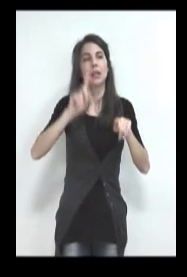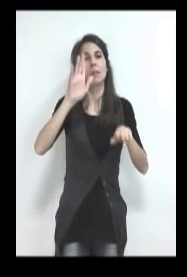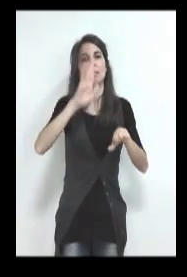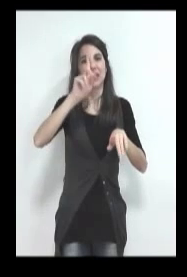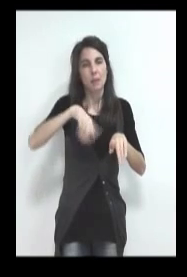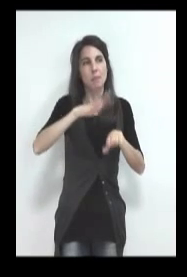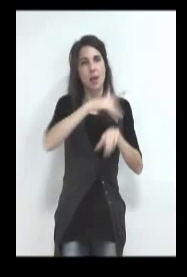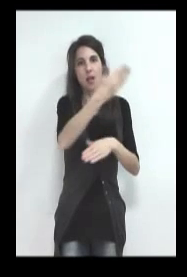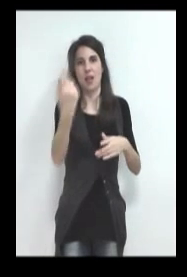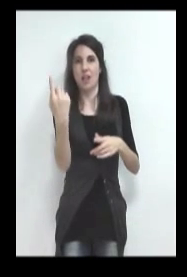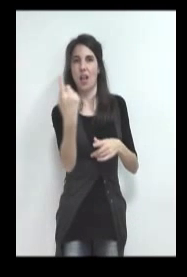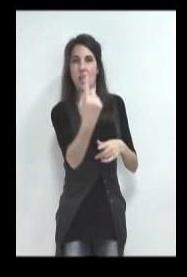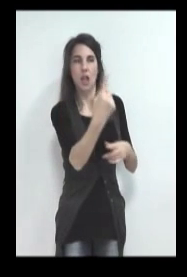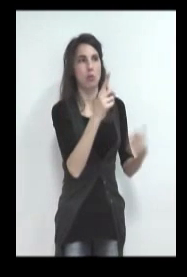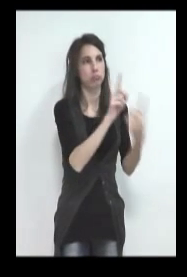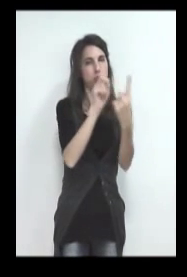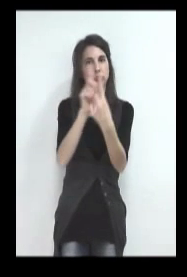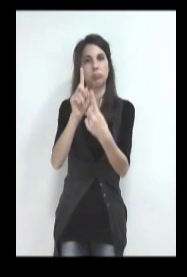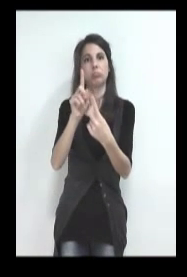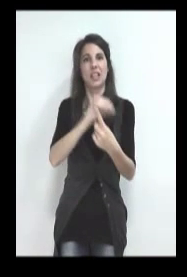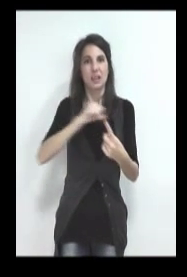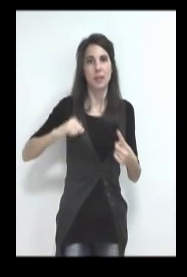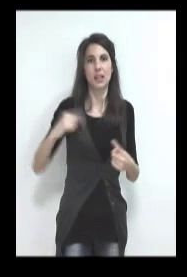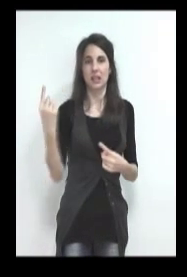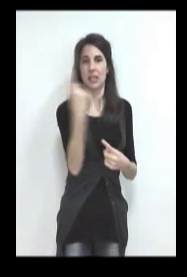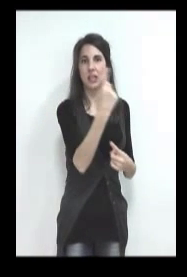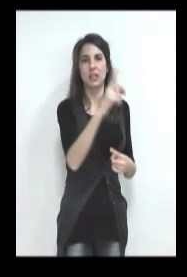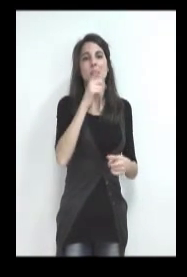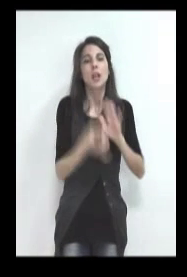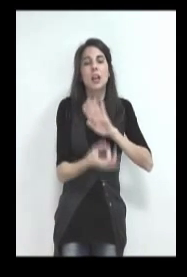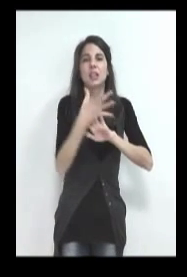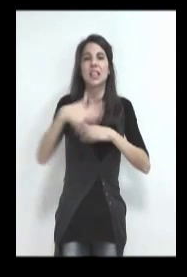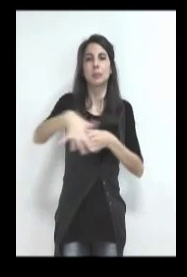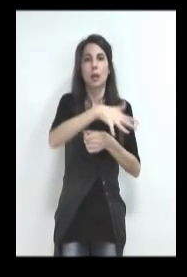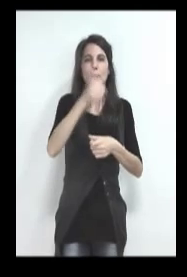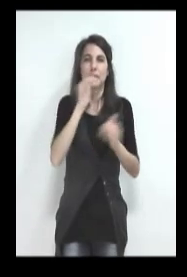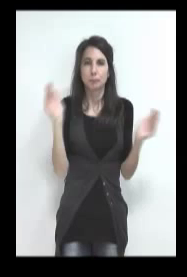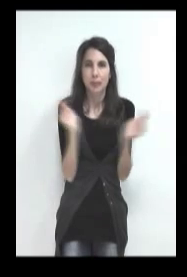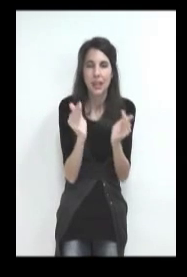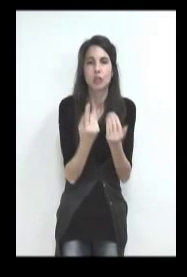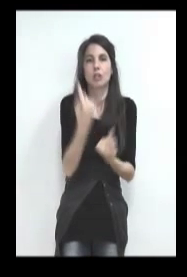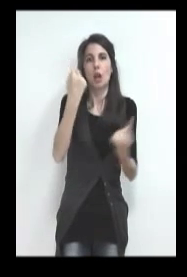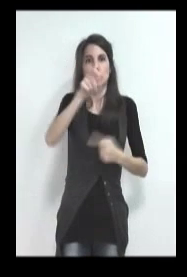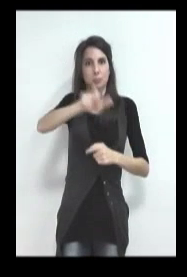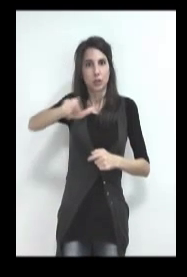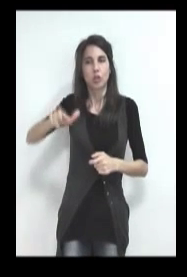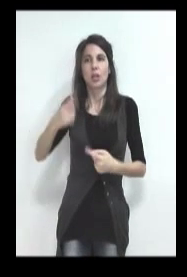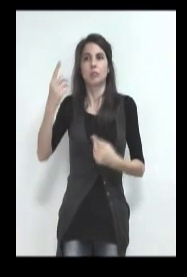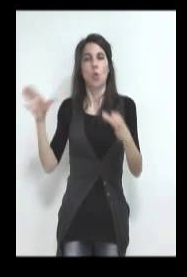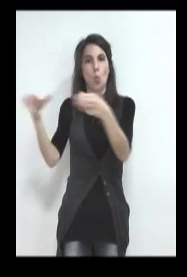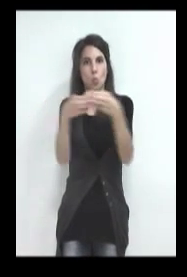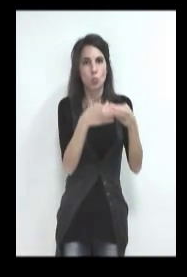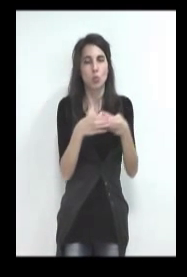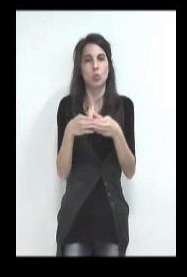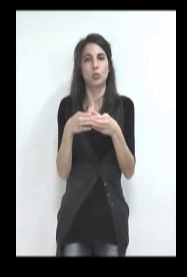dan soluciones a espacios a veces más pequeños o a algunas personas o a algunos grupos y no